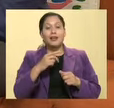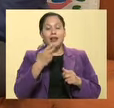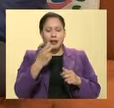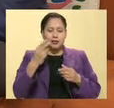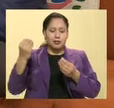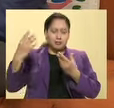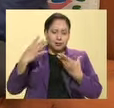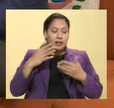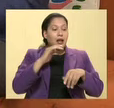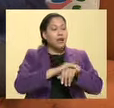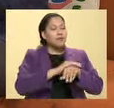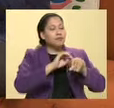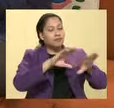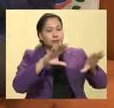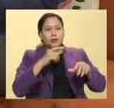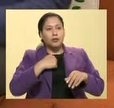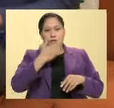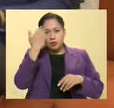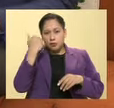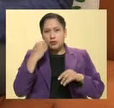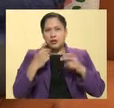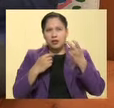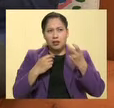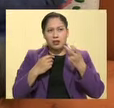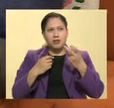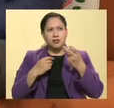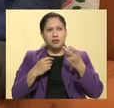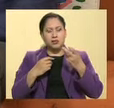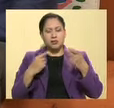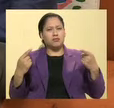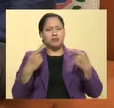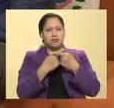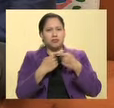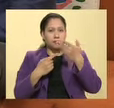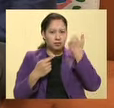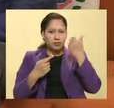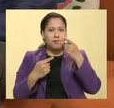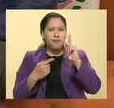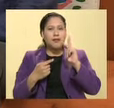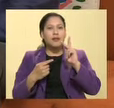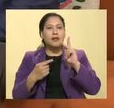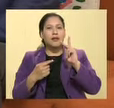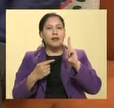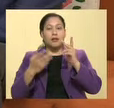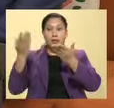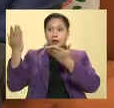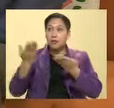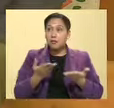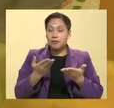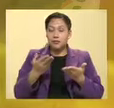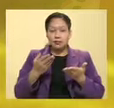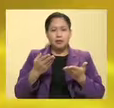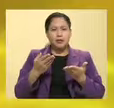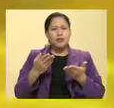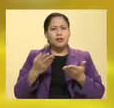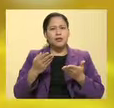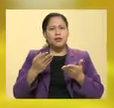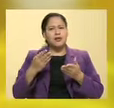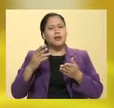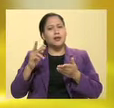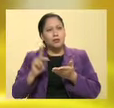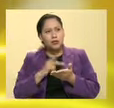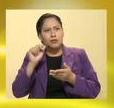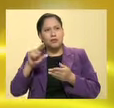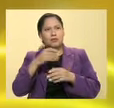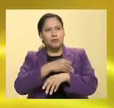mucho con los amigos, Rodrigo. Yo no sé si eso esté un poquito sacado de onda, pero el regresar siempre a de dónde